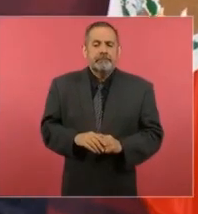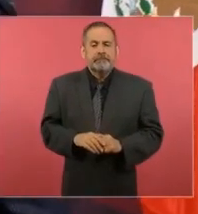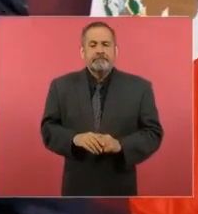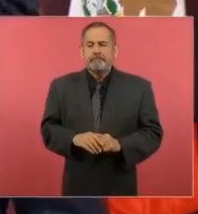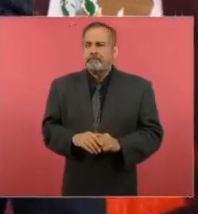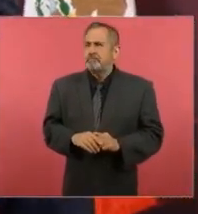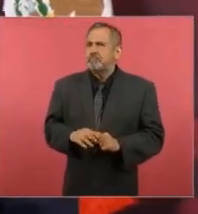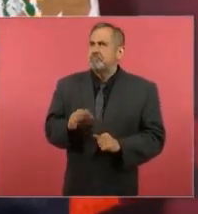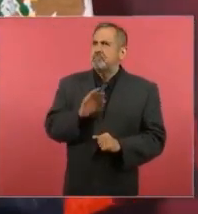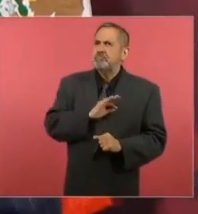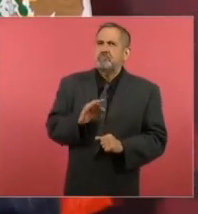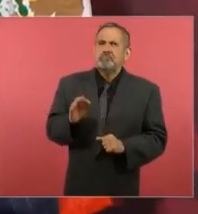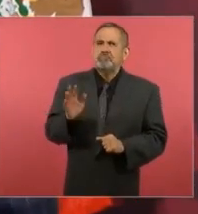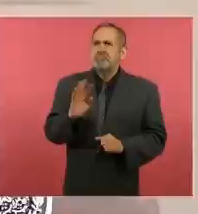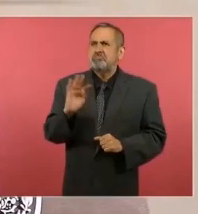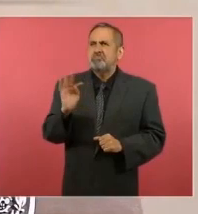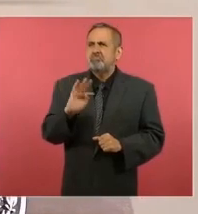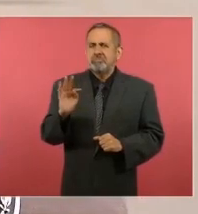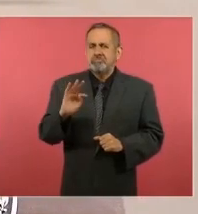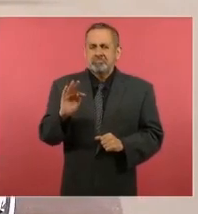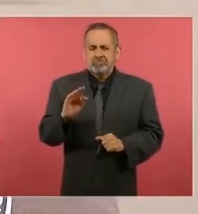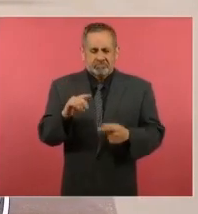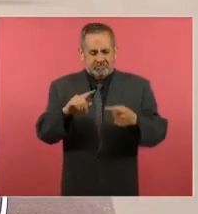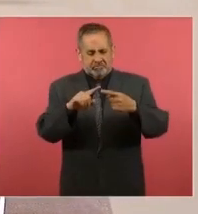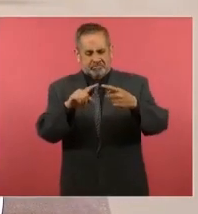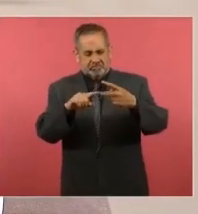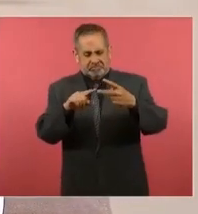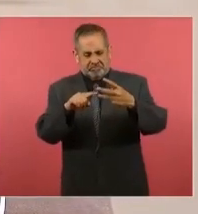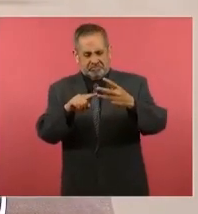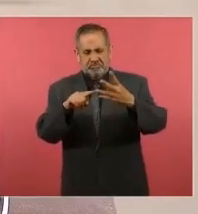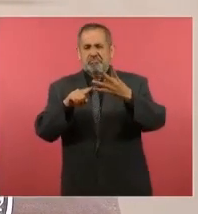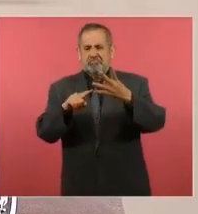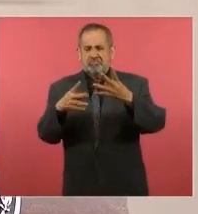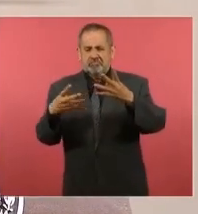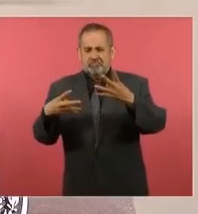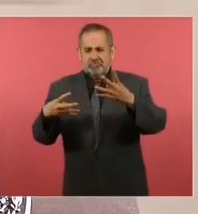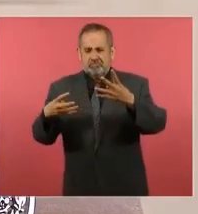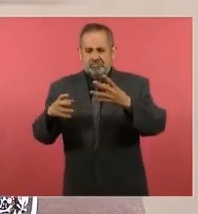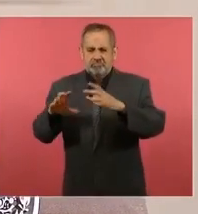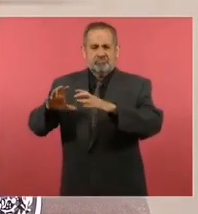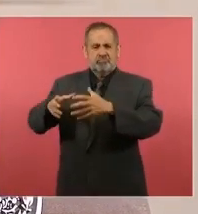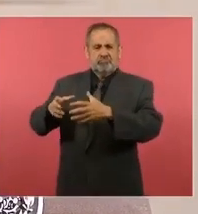Éramos como la cuarta fuerza electoral.